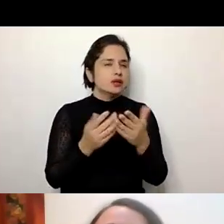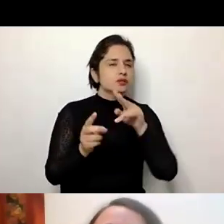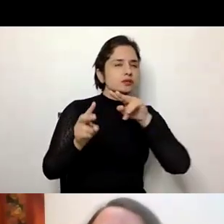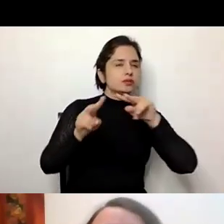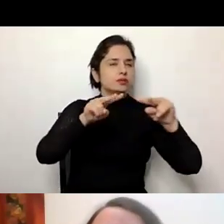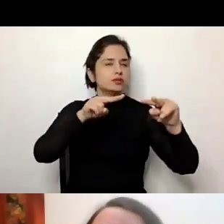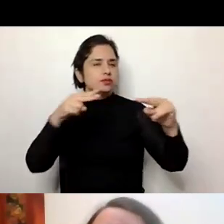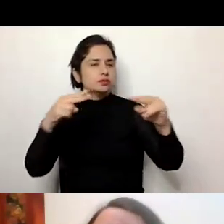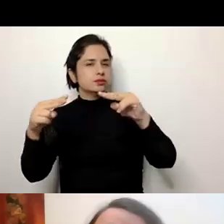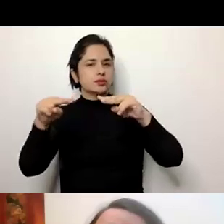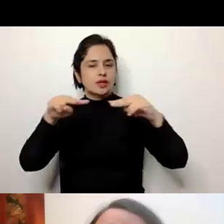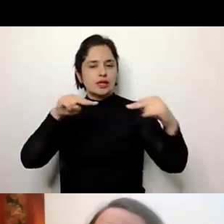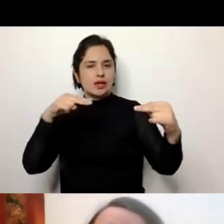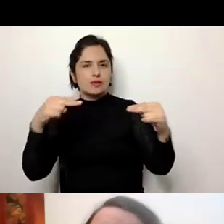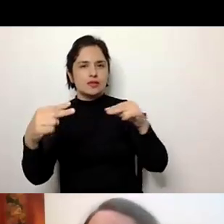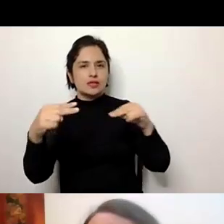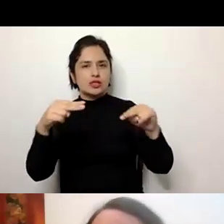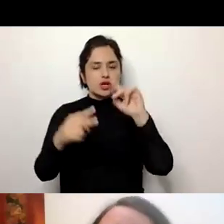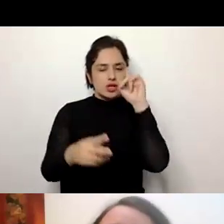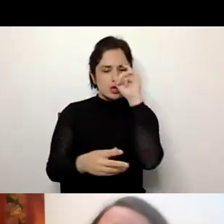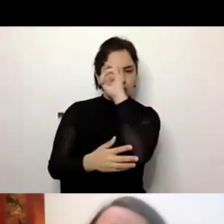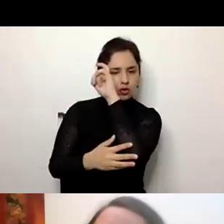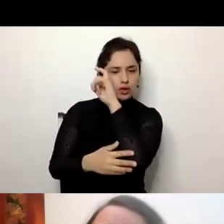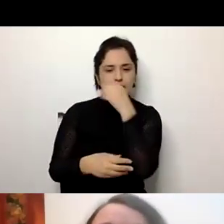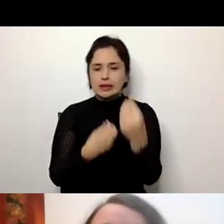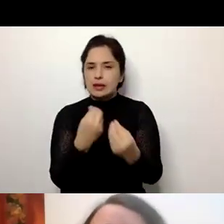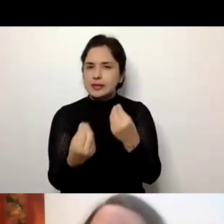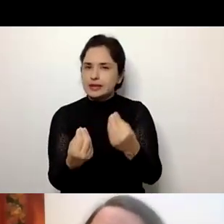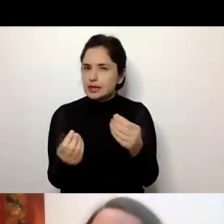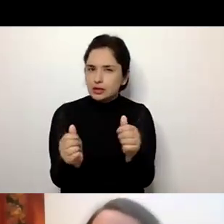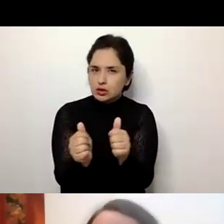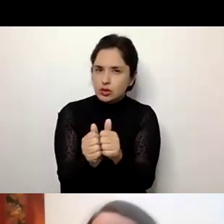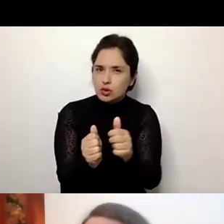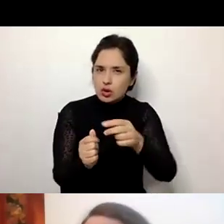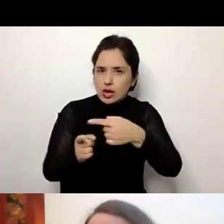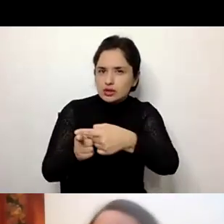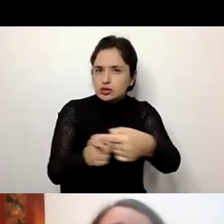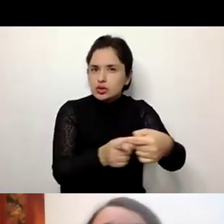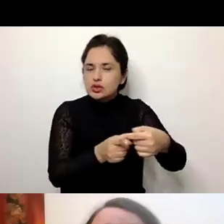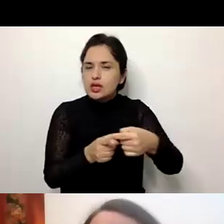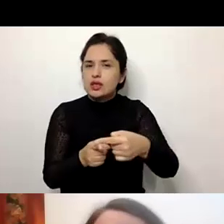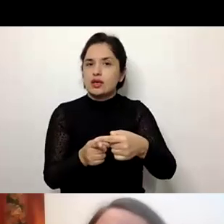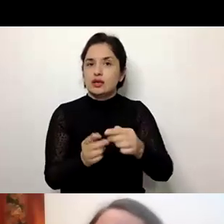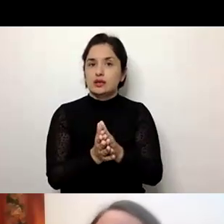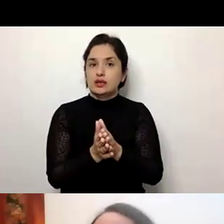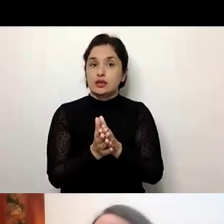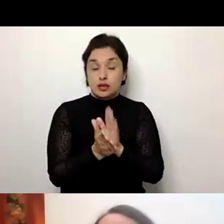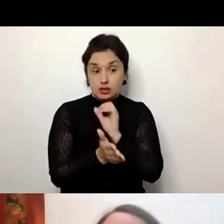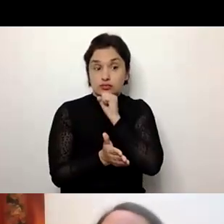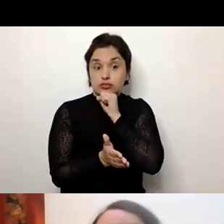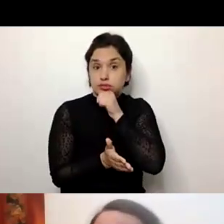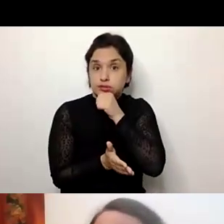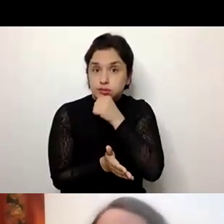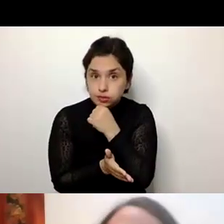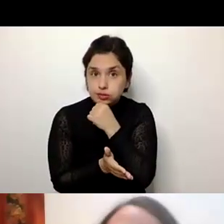desde esta mirada desde la complejidade que está sucediendo con nuestras sociedades que están envejeciendo e